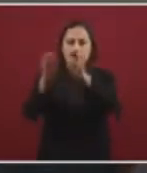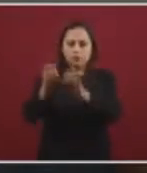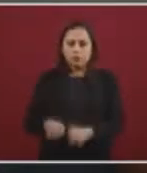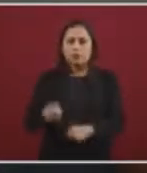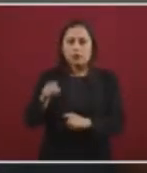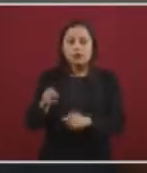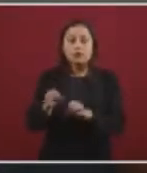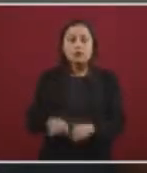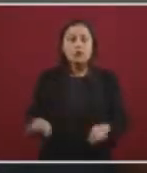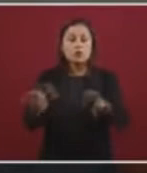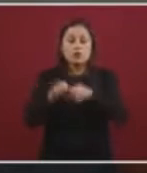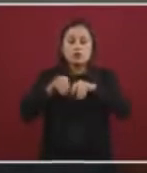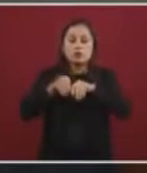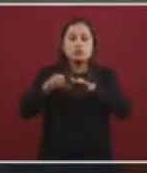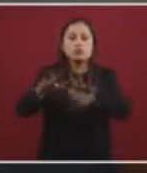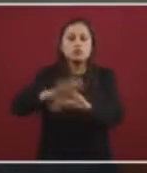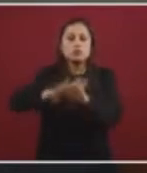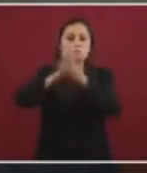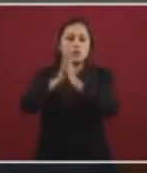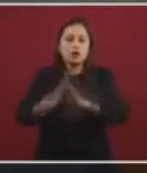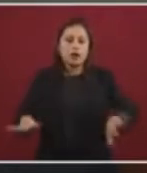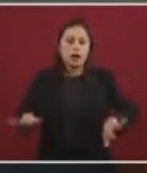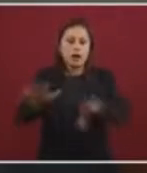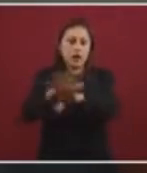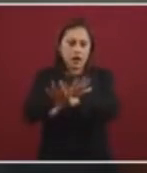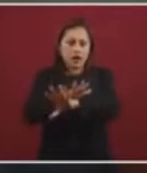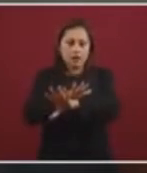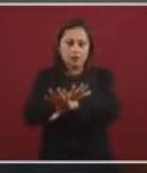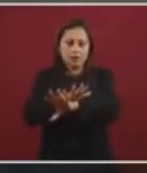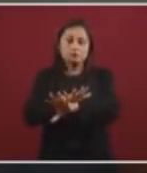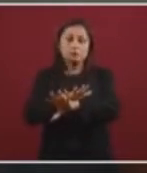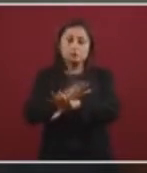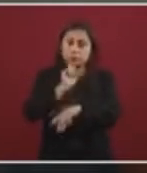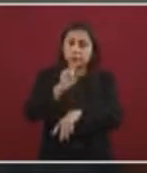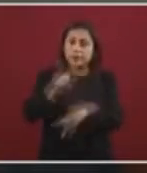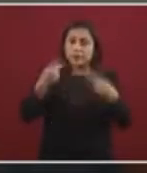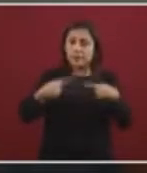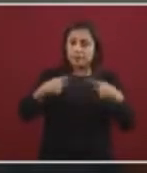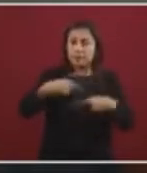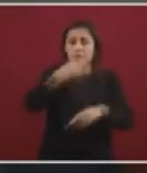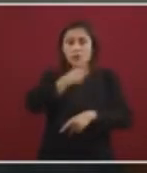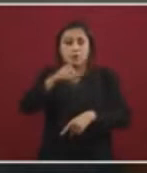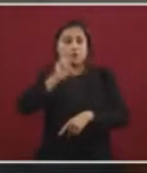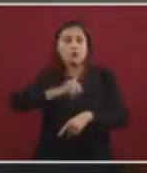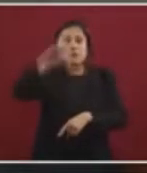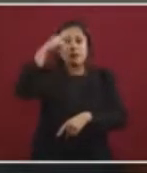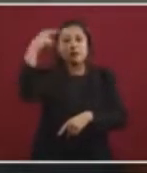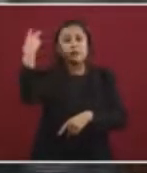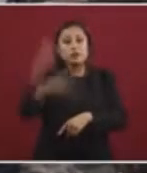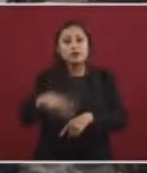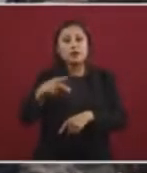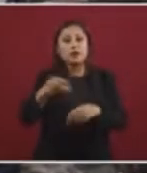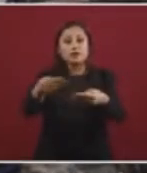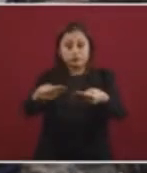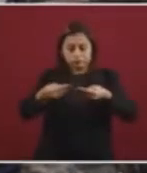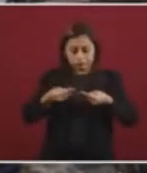sociales y políticas. Y como los mexicanos y mexicanas saben, recibir información, es decir, tener acceso al